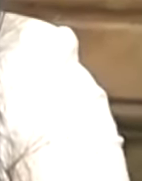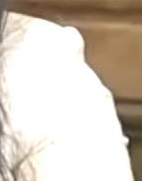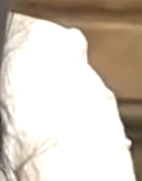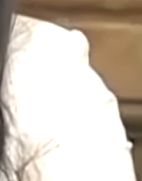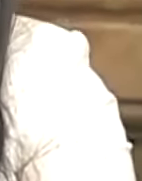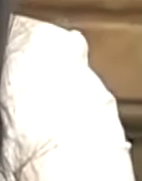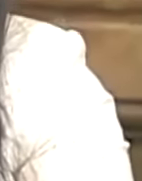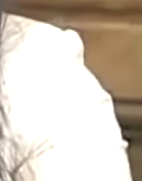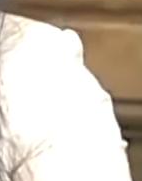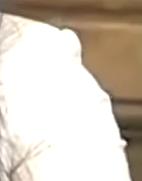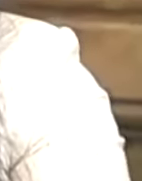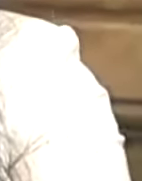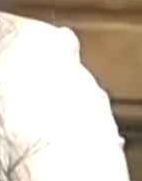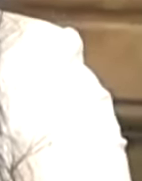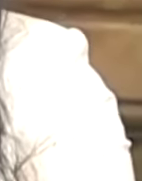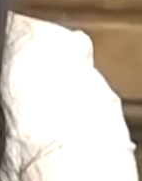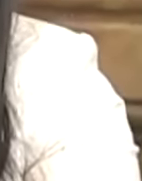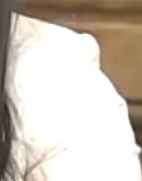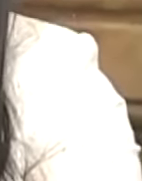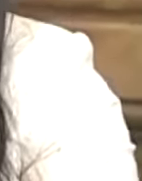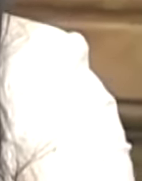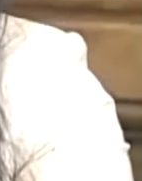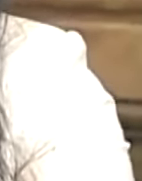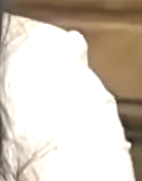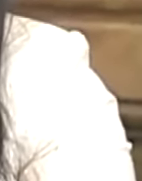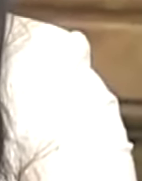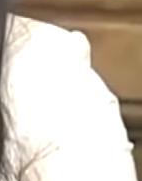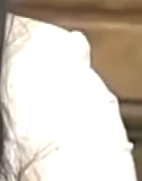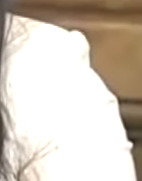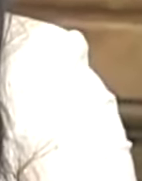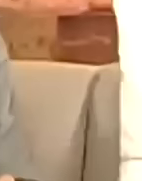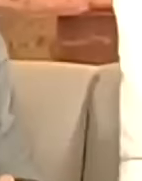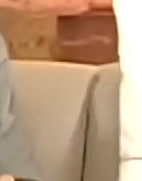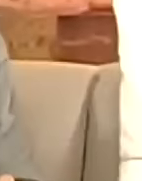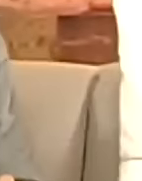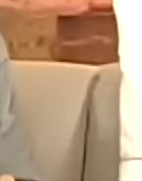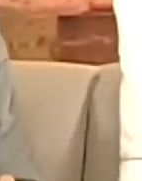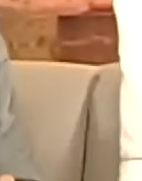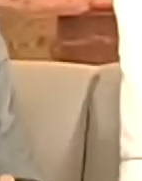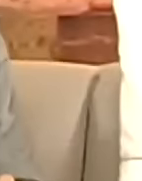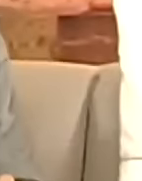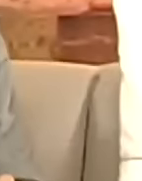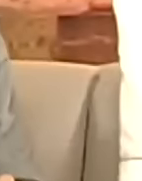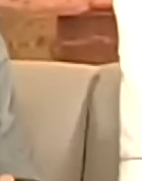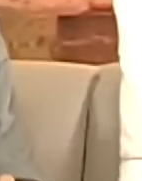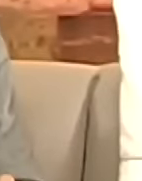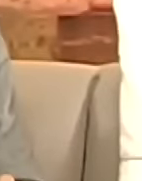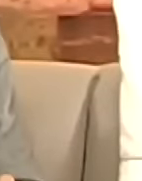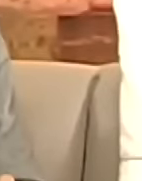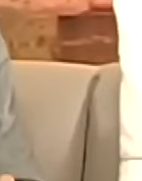99, tenías 4 años, casi 5 años. 15 de agosto del